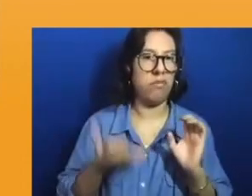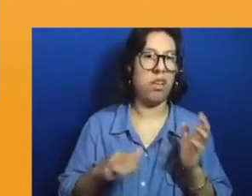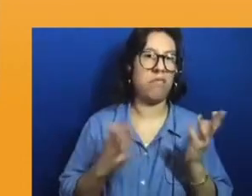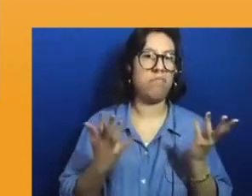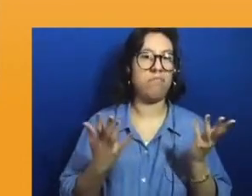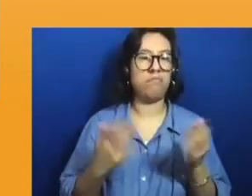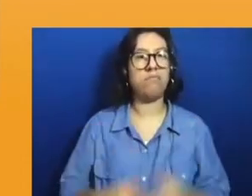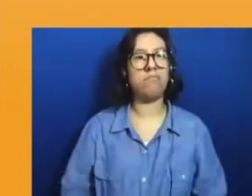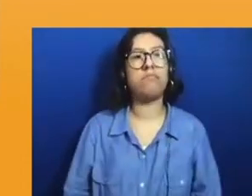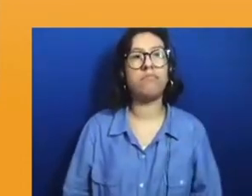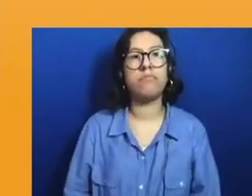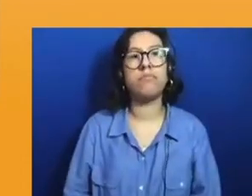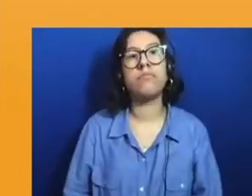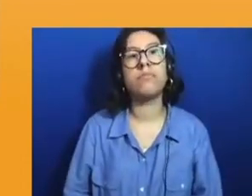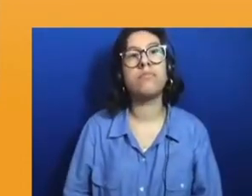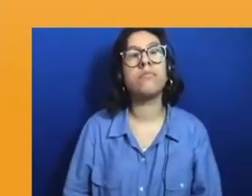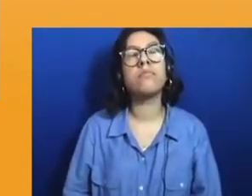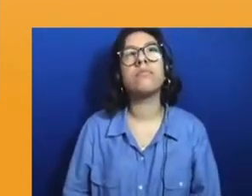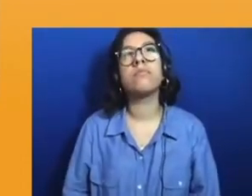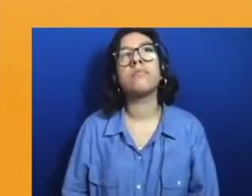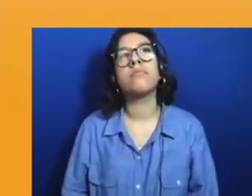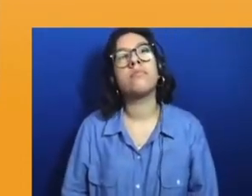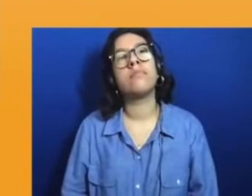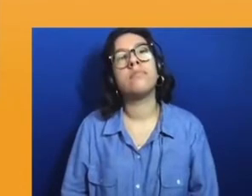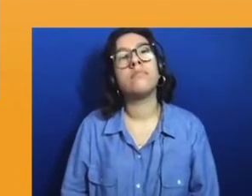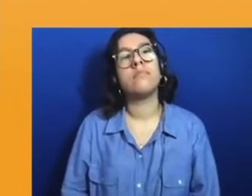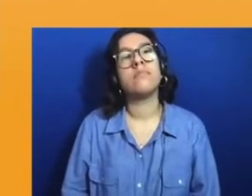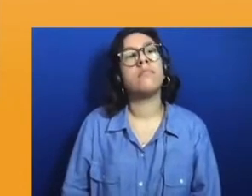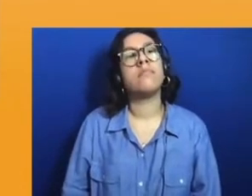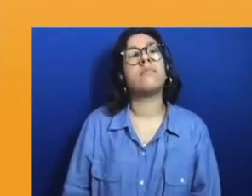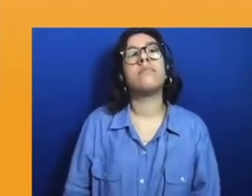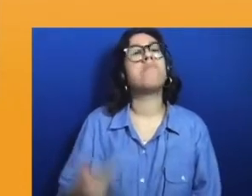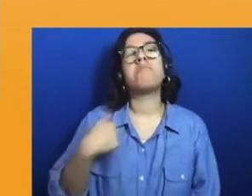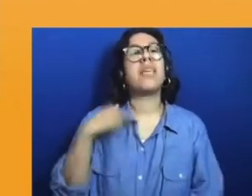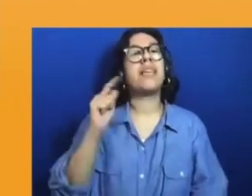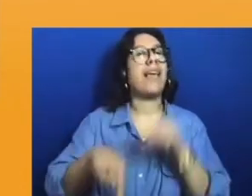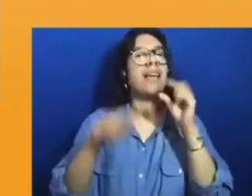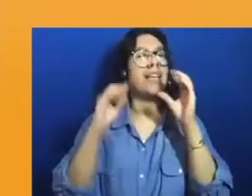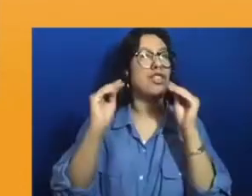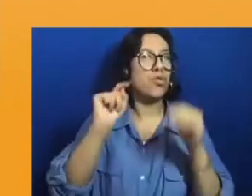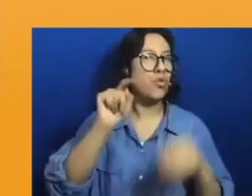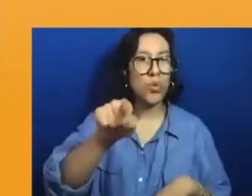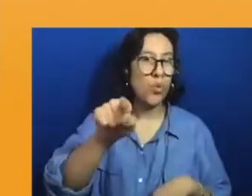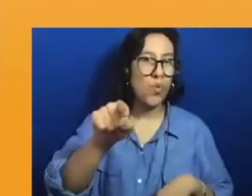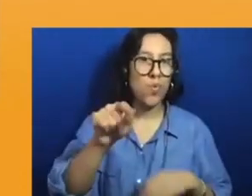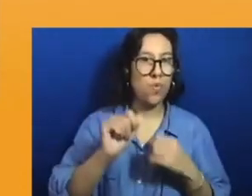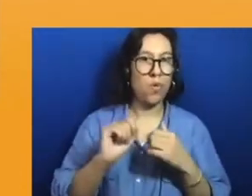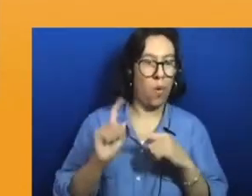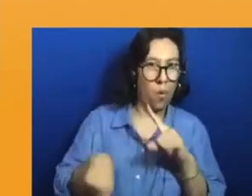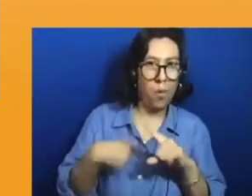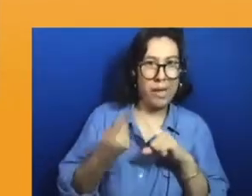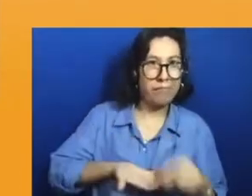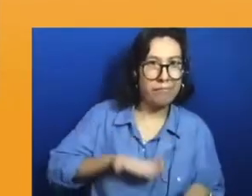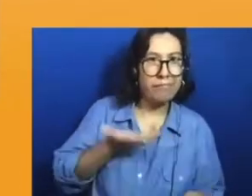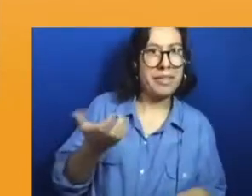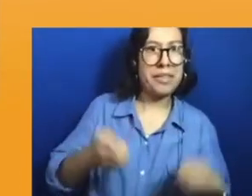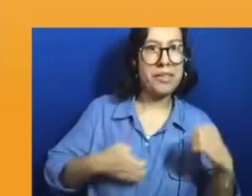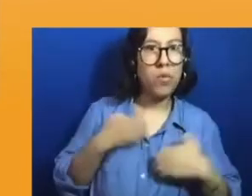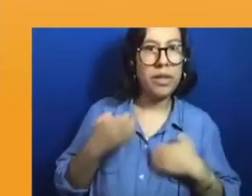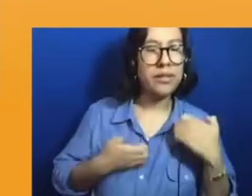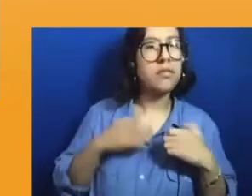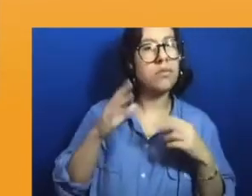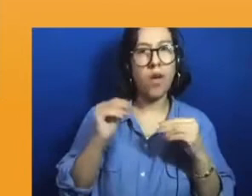Y es algo que no puedo enseñar. Viene con